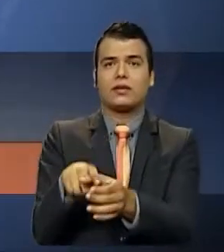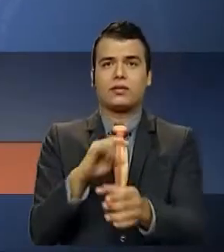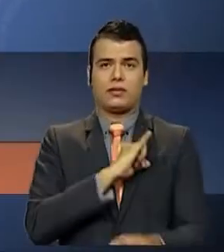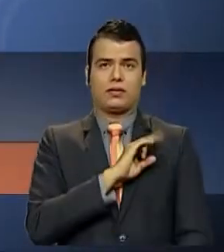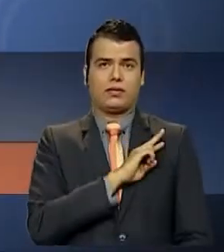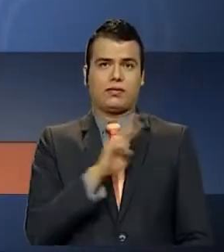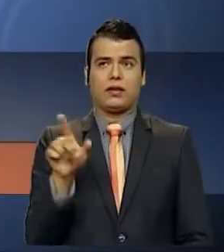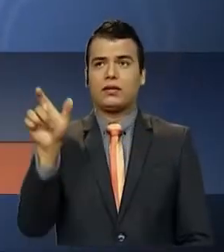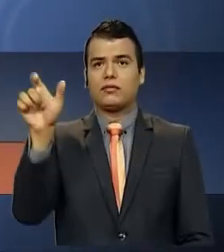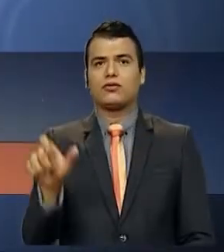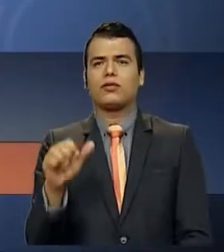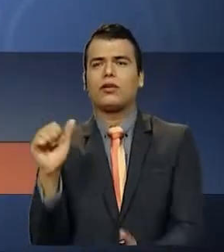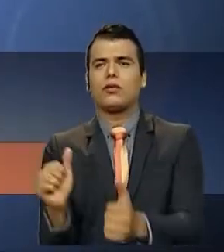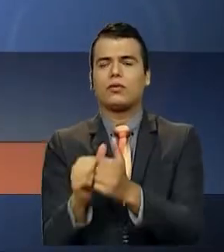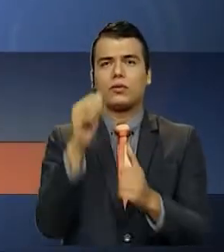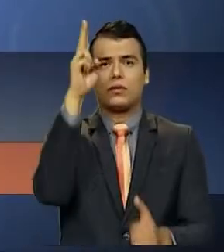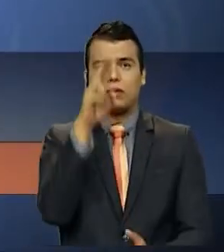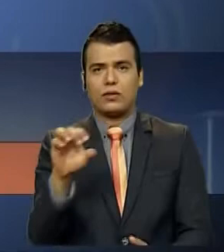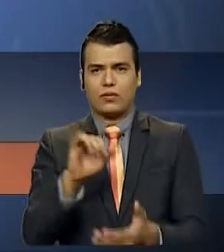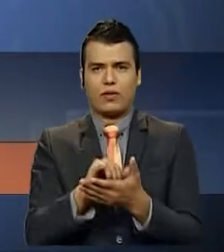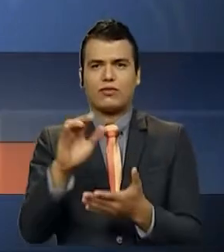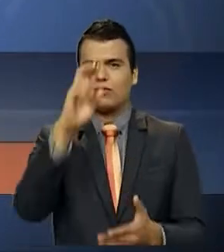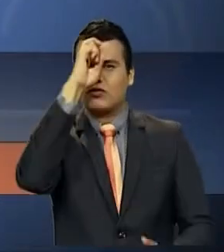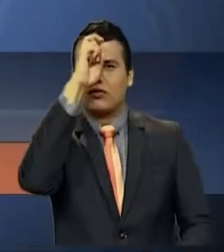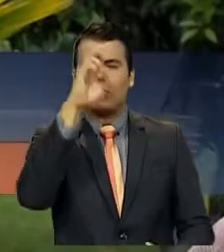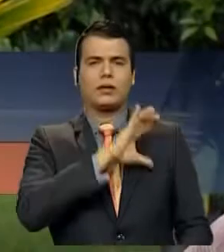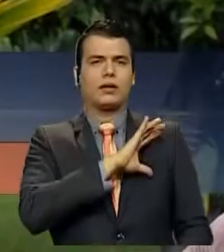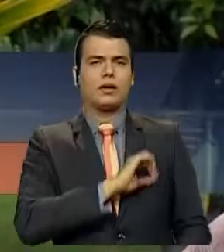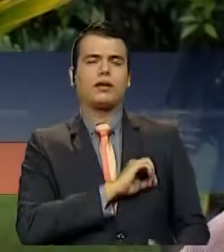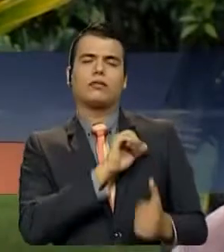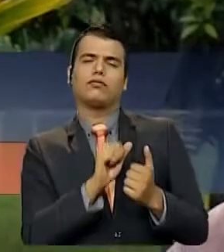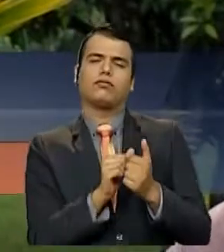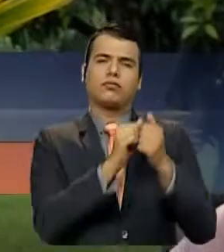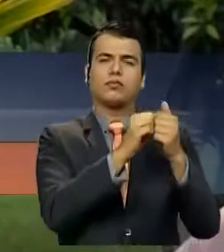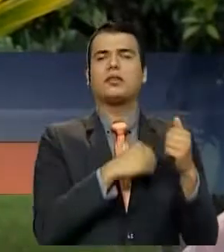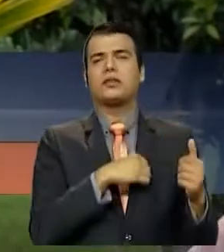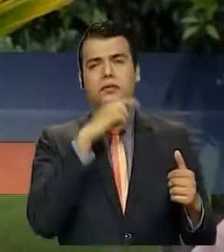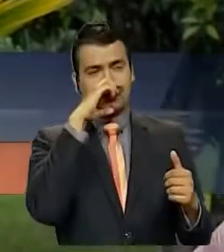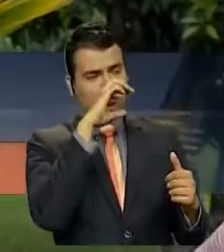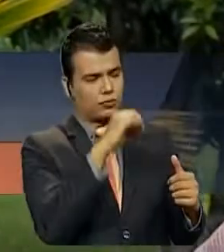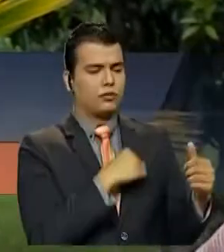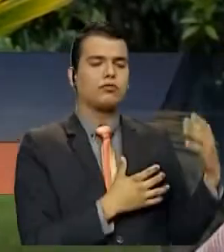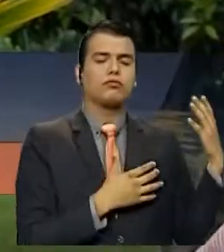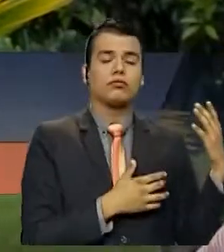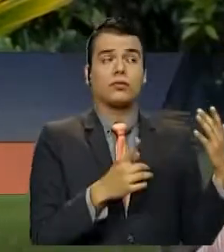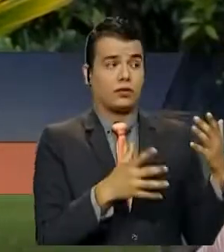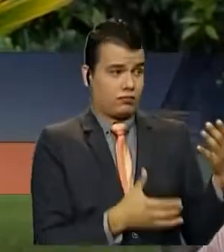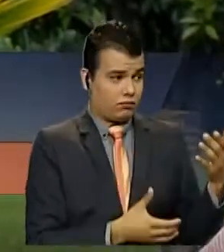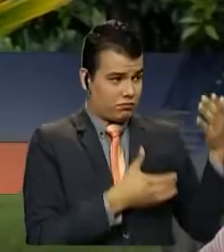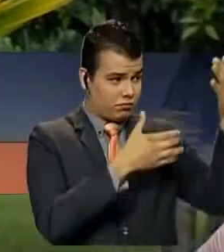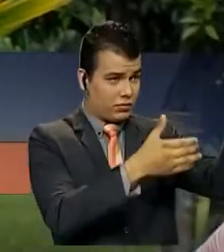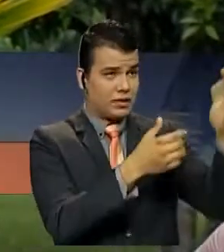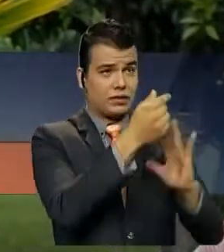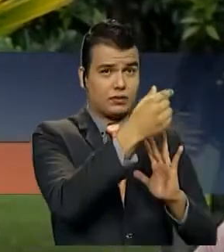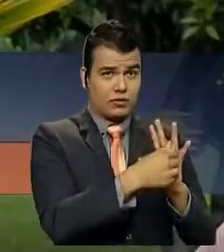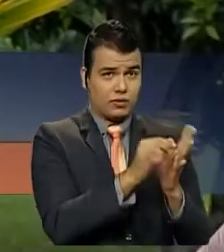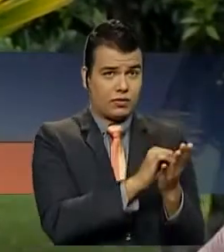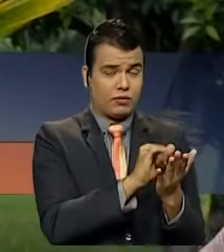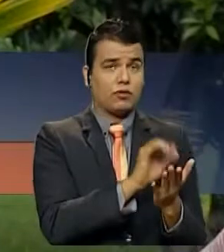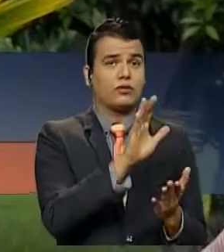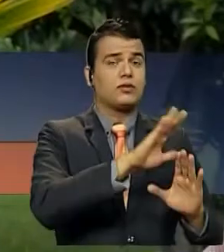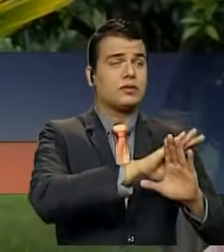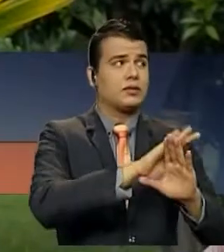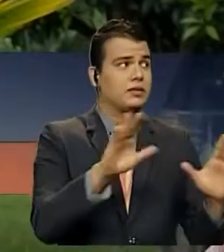su esposa y su hijo haciendo una diligencia en el norte de cali él está cargando el niño y entrega a su esposa el niño inmediatamente